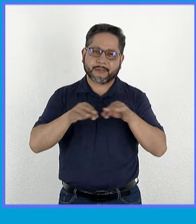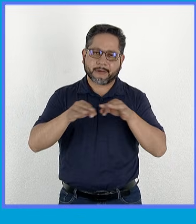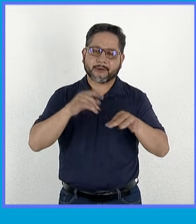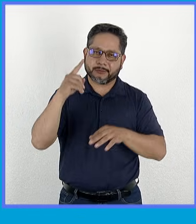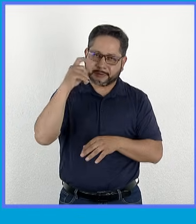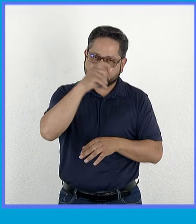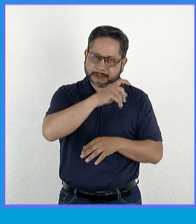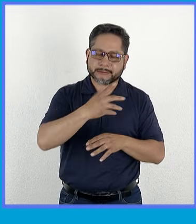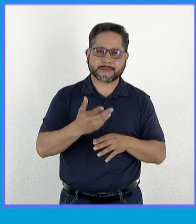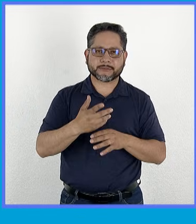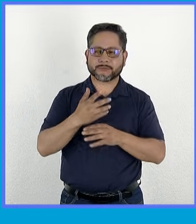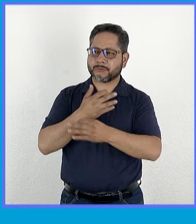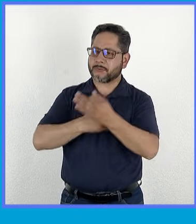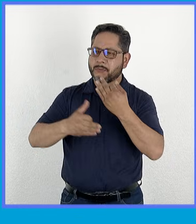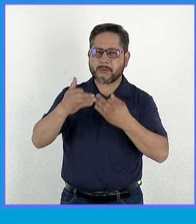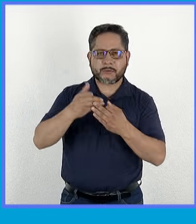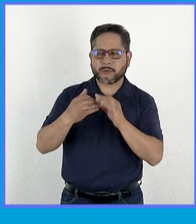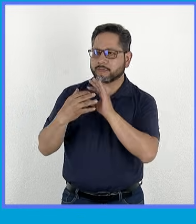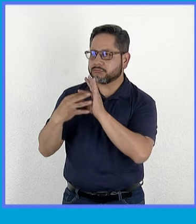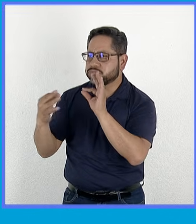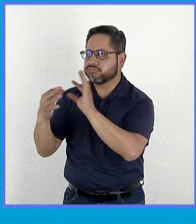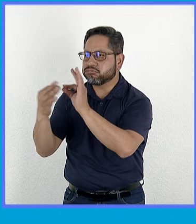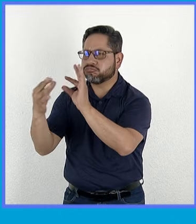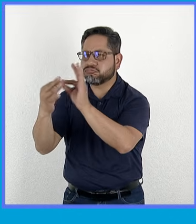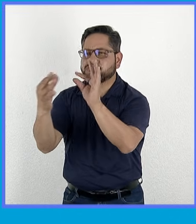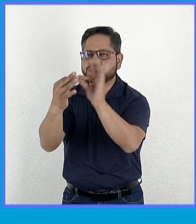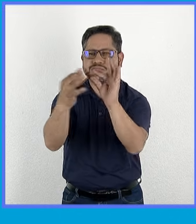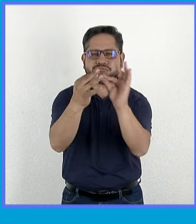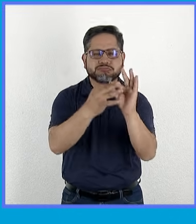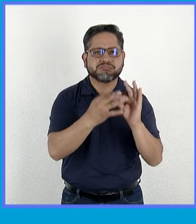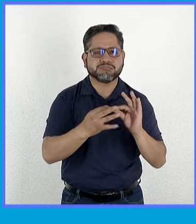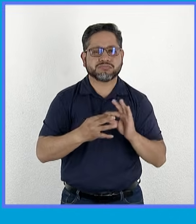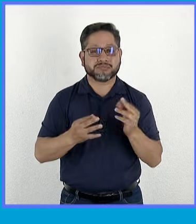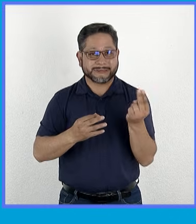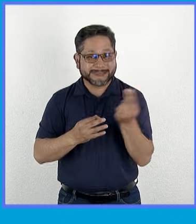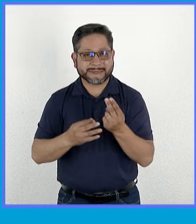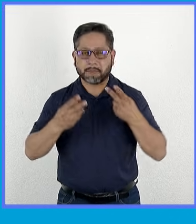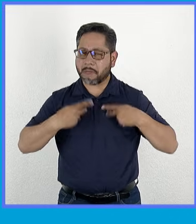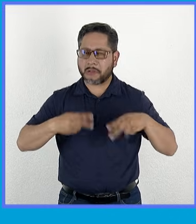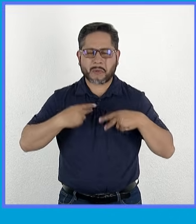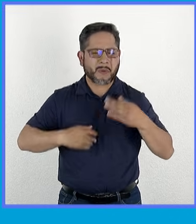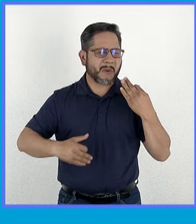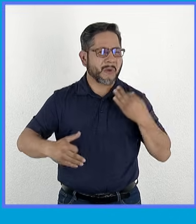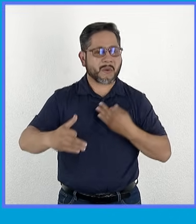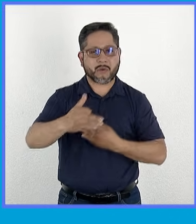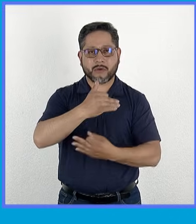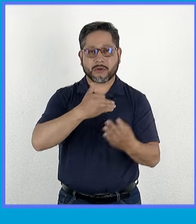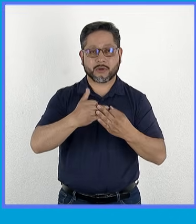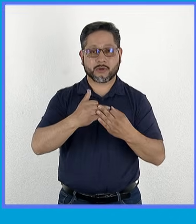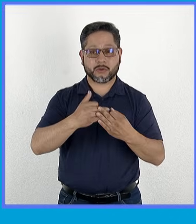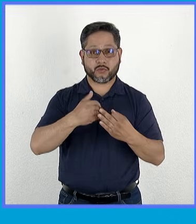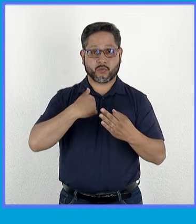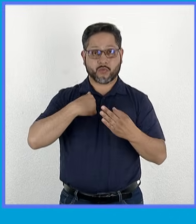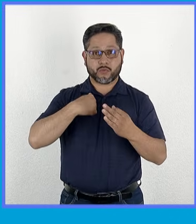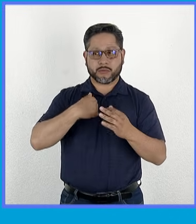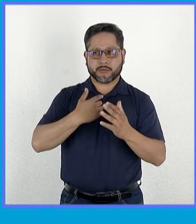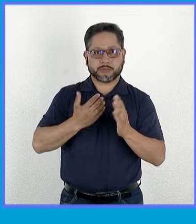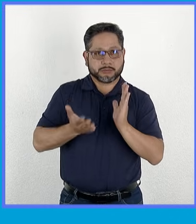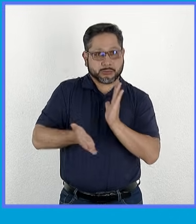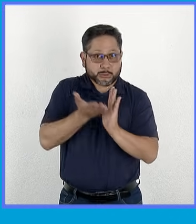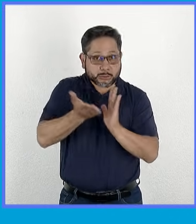tierra con todos los sectores explicándolos, porque también tenemos claro algo, no podemos ejecutar trabajos por